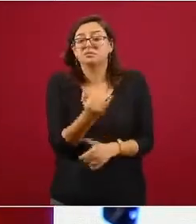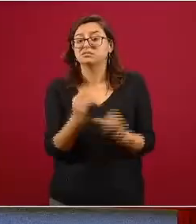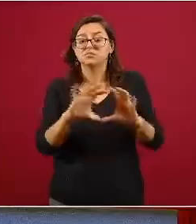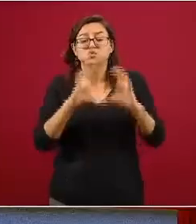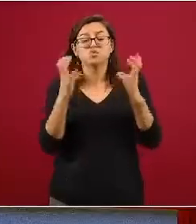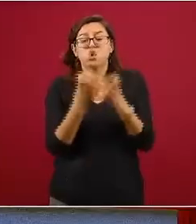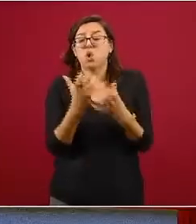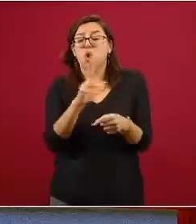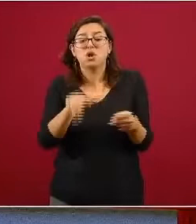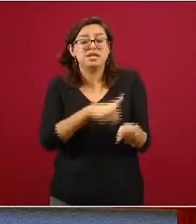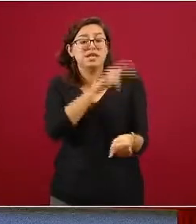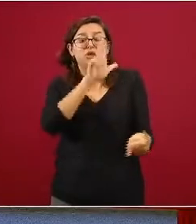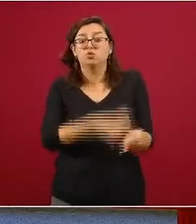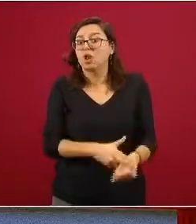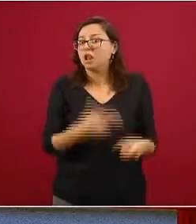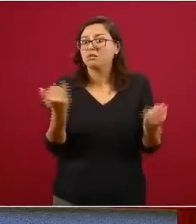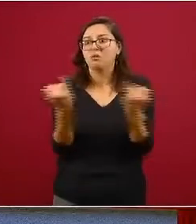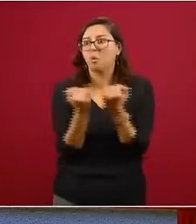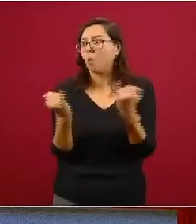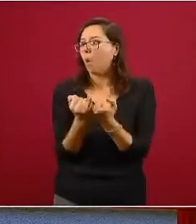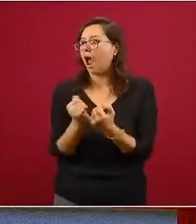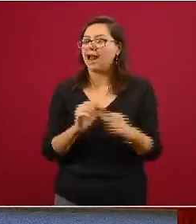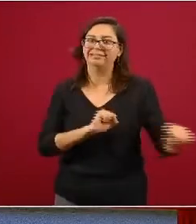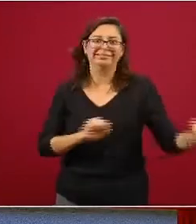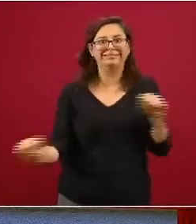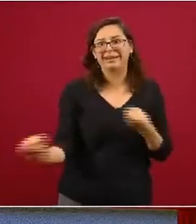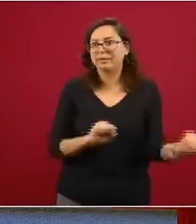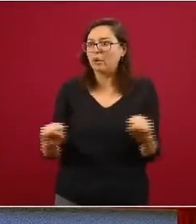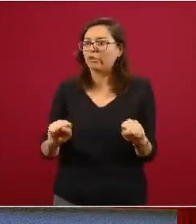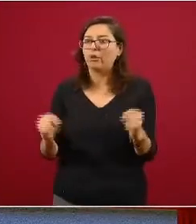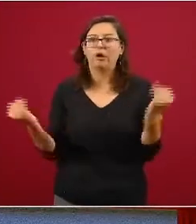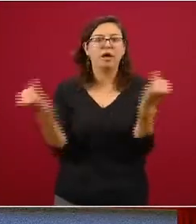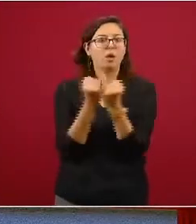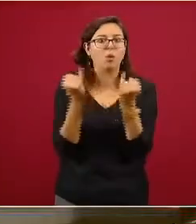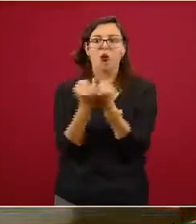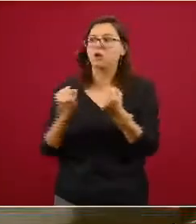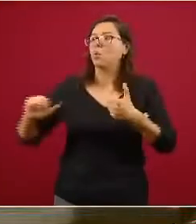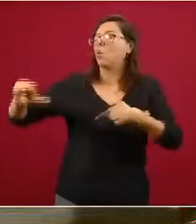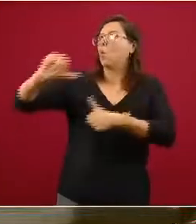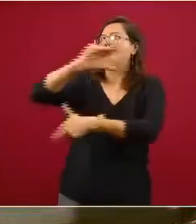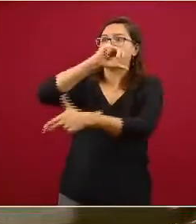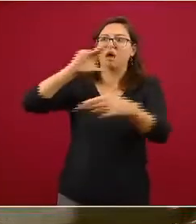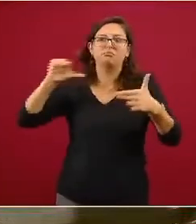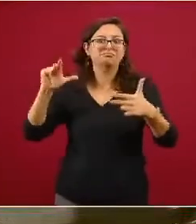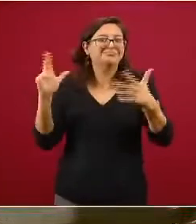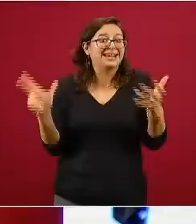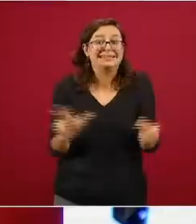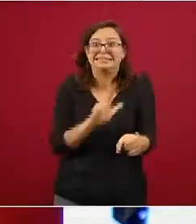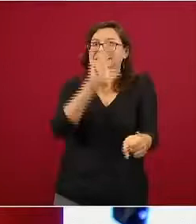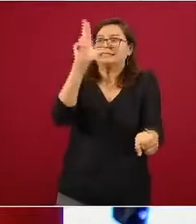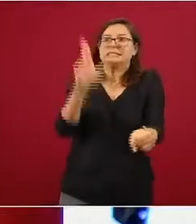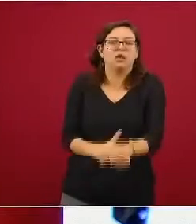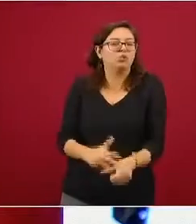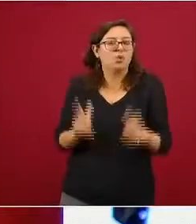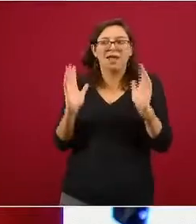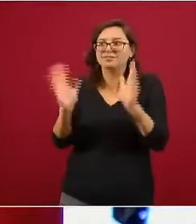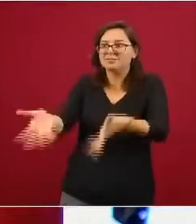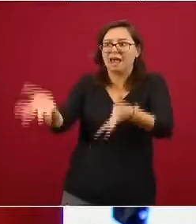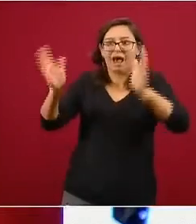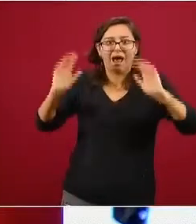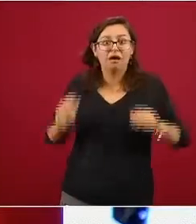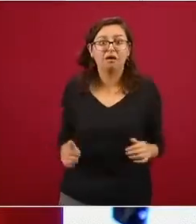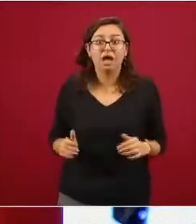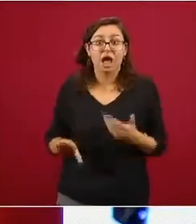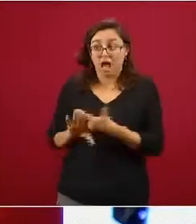natural, así como los terremotos, como los huracanes, son fenómenos naturales. No hay manera de que